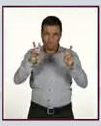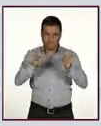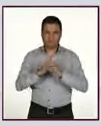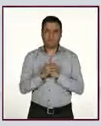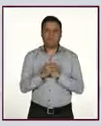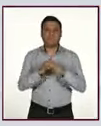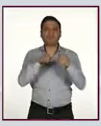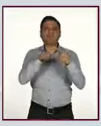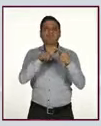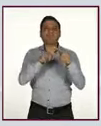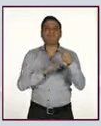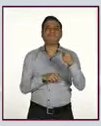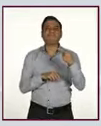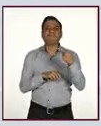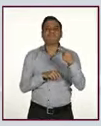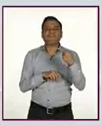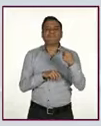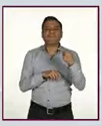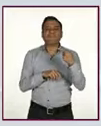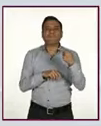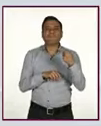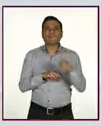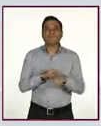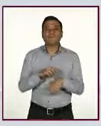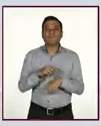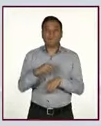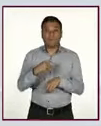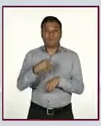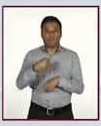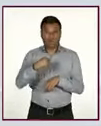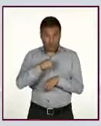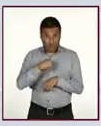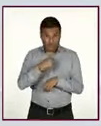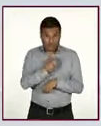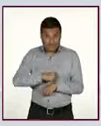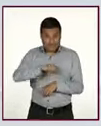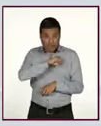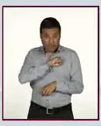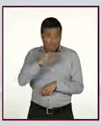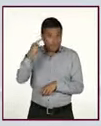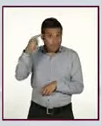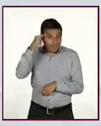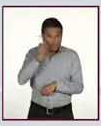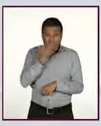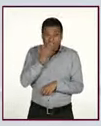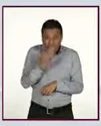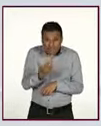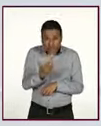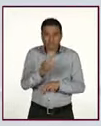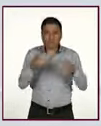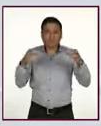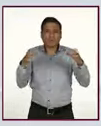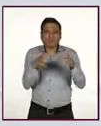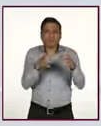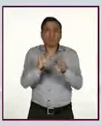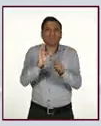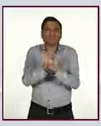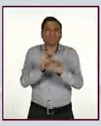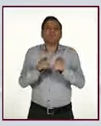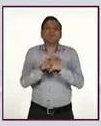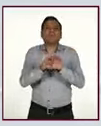qué forma contribuye una buena salud mental en la comunidad? Ahí está la primera pregunta. Y la